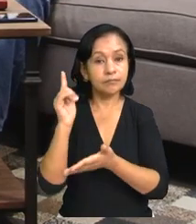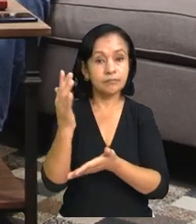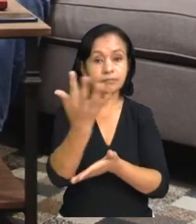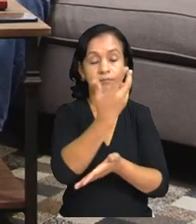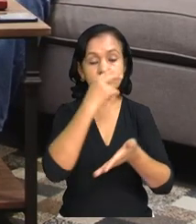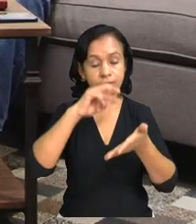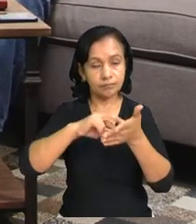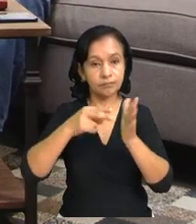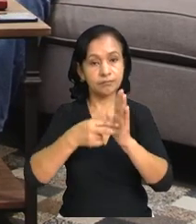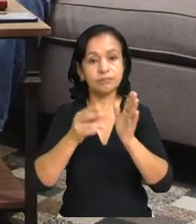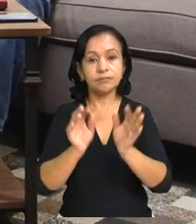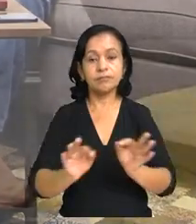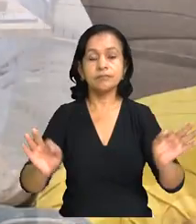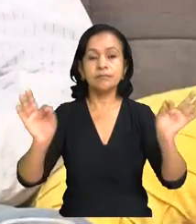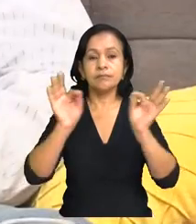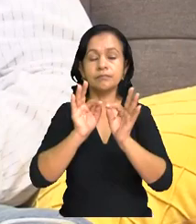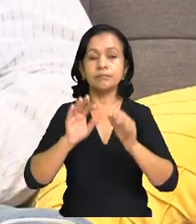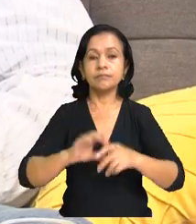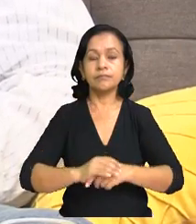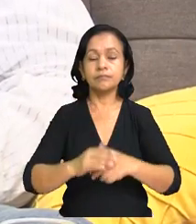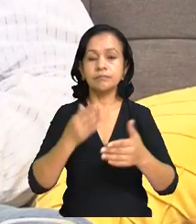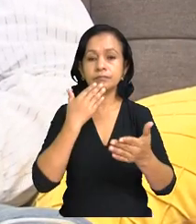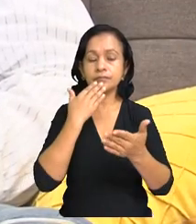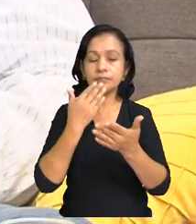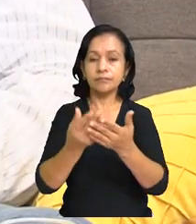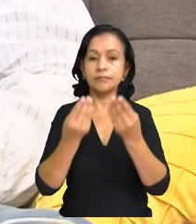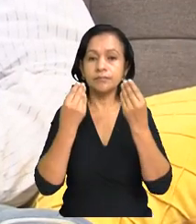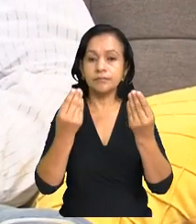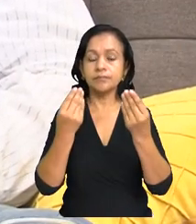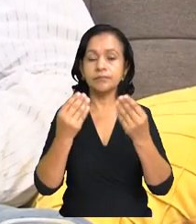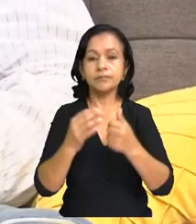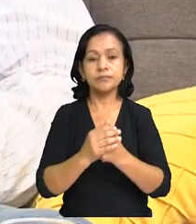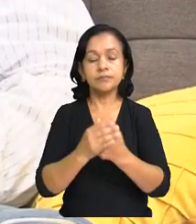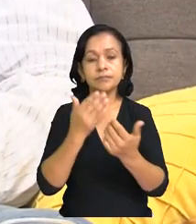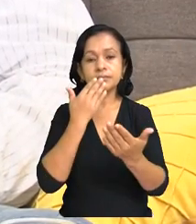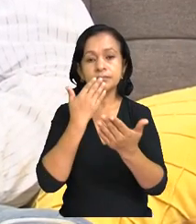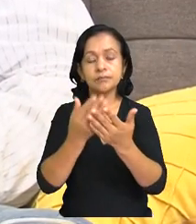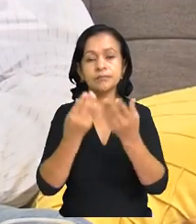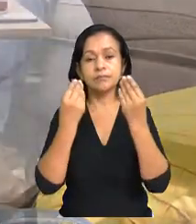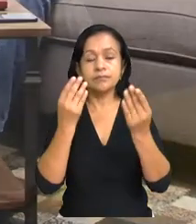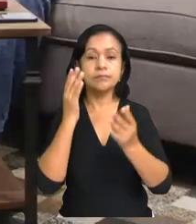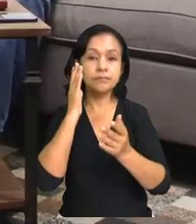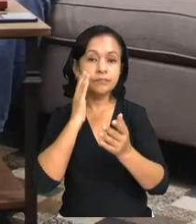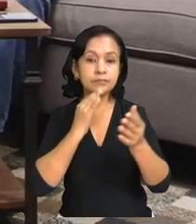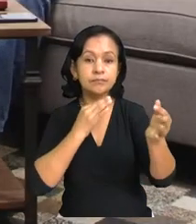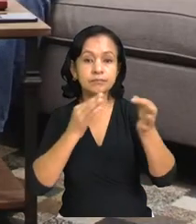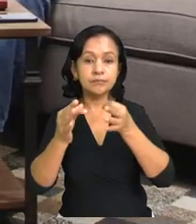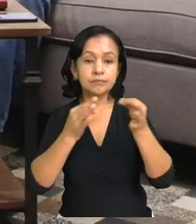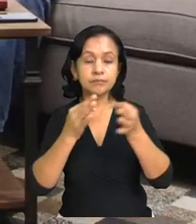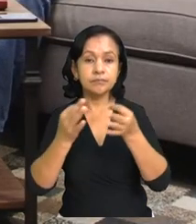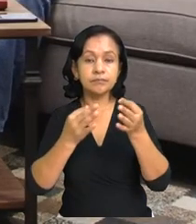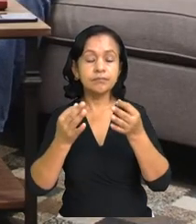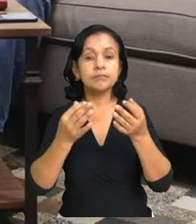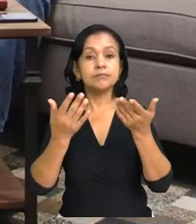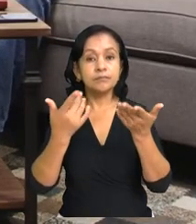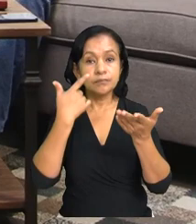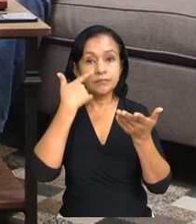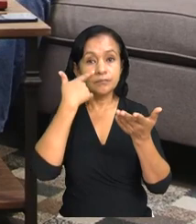significa más salud. Claro que sí, compañero. Muchísimas gracias por su tiempo, muchísimas gracias por esta explicación, que sin duda nos deja